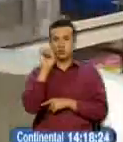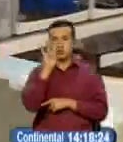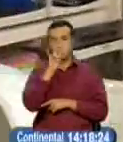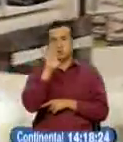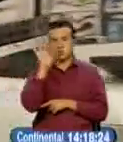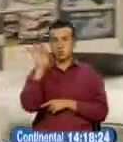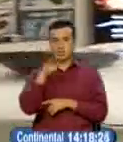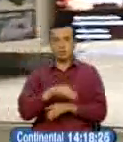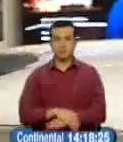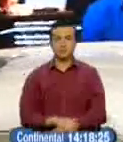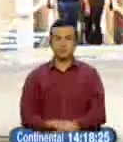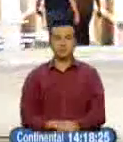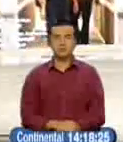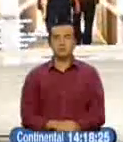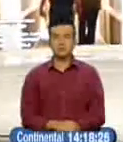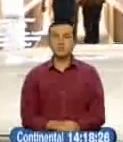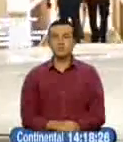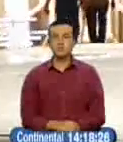17079.